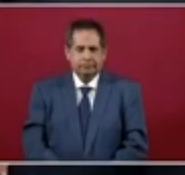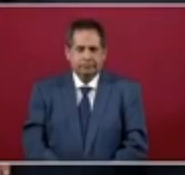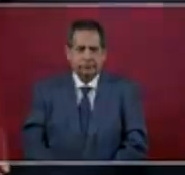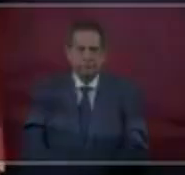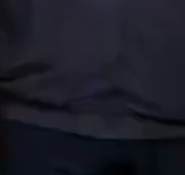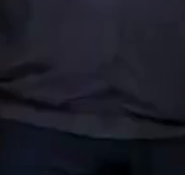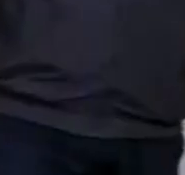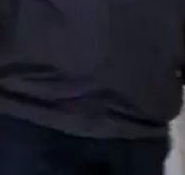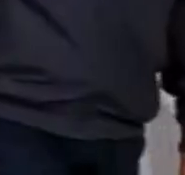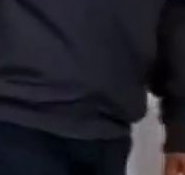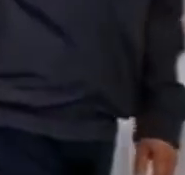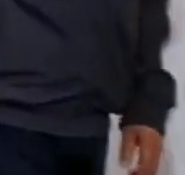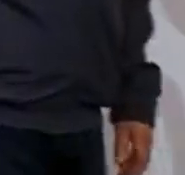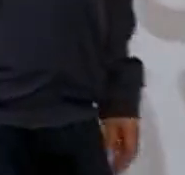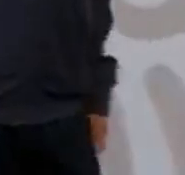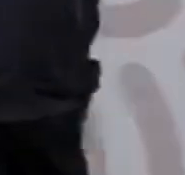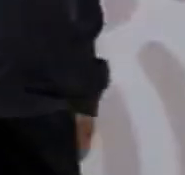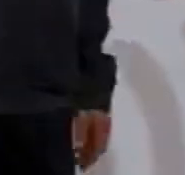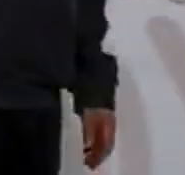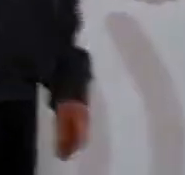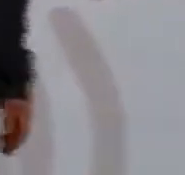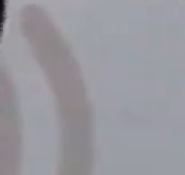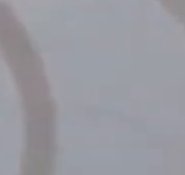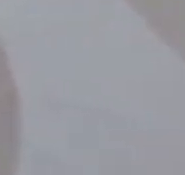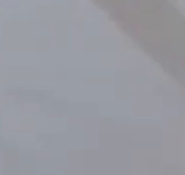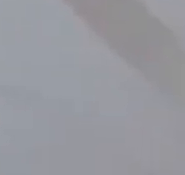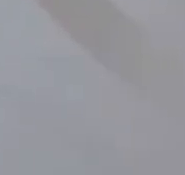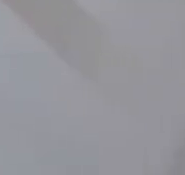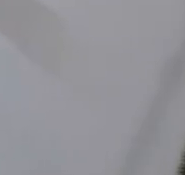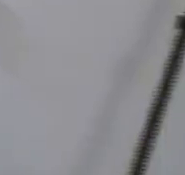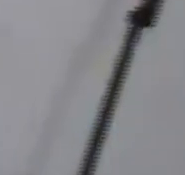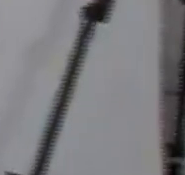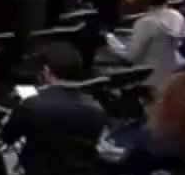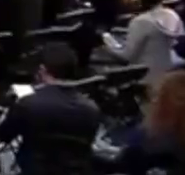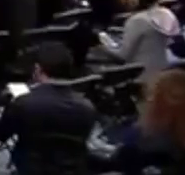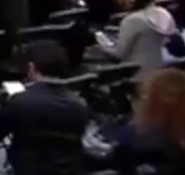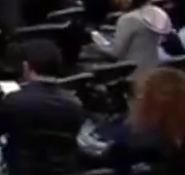California. Seguramente, señor presidente. Seguramente, seguramente.